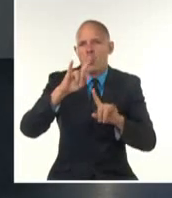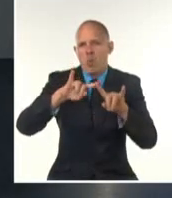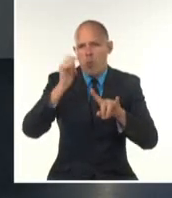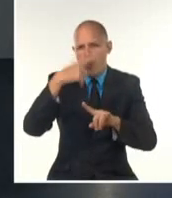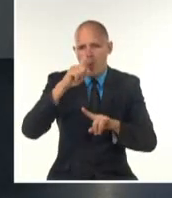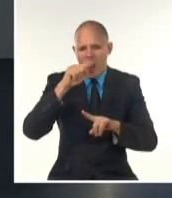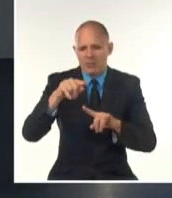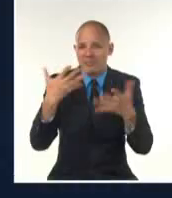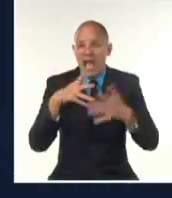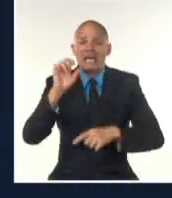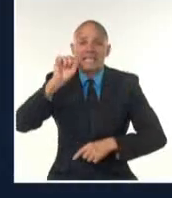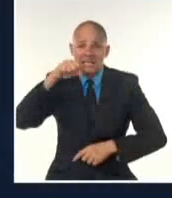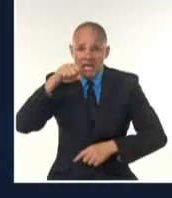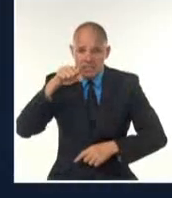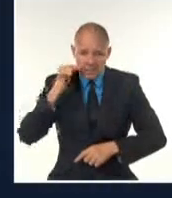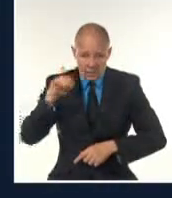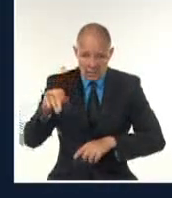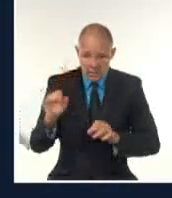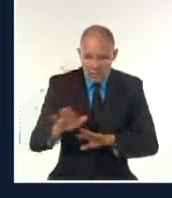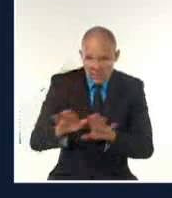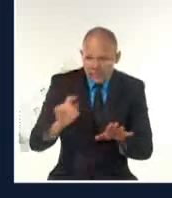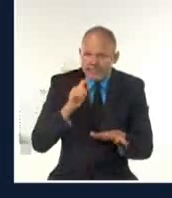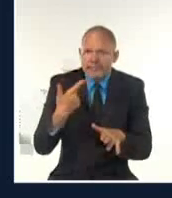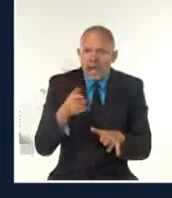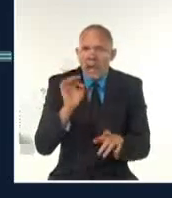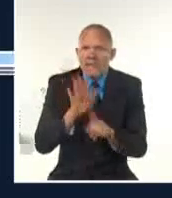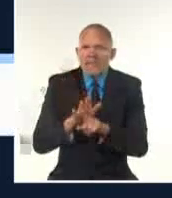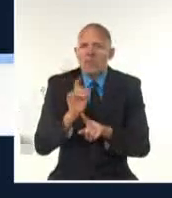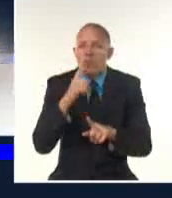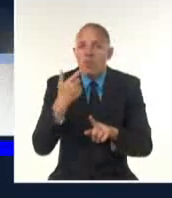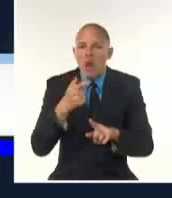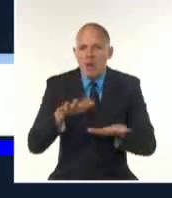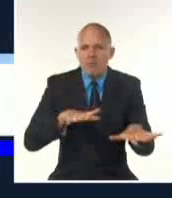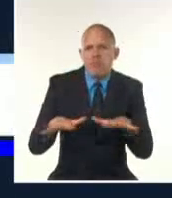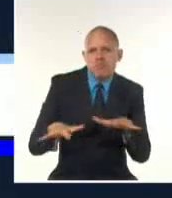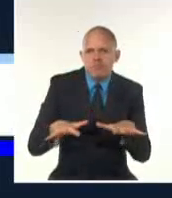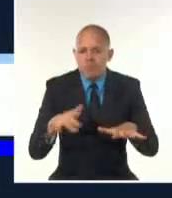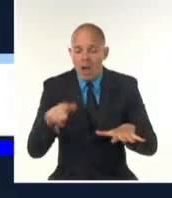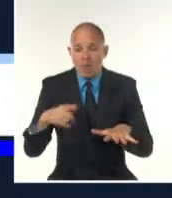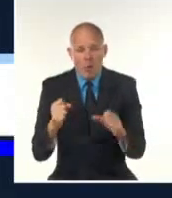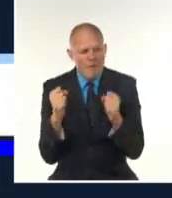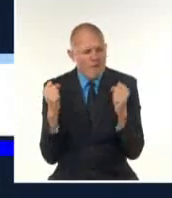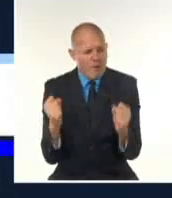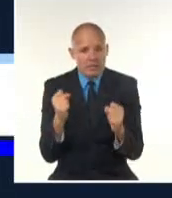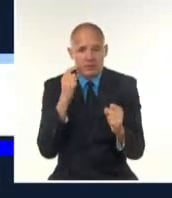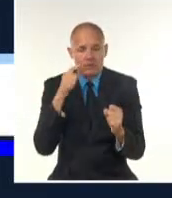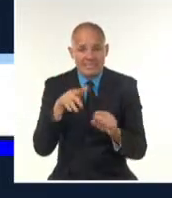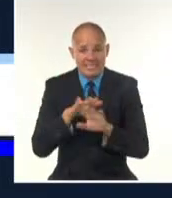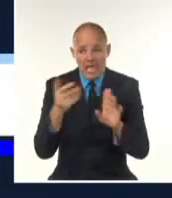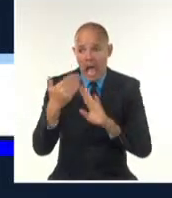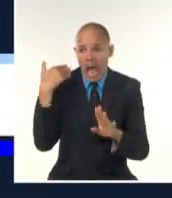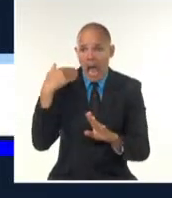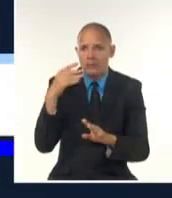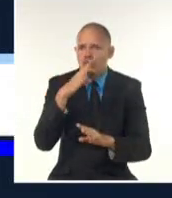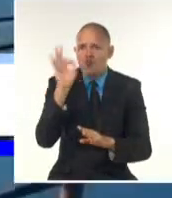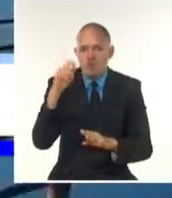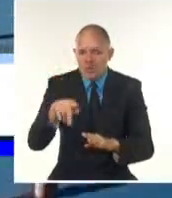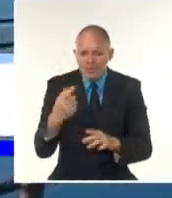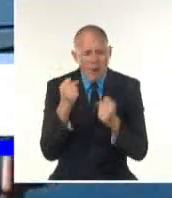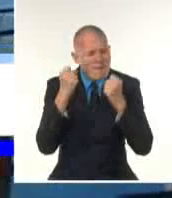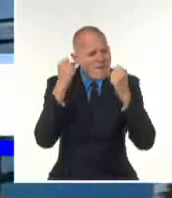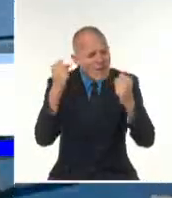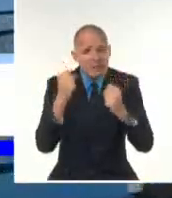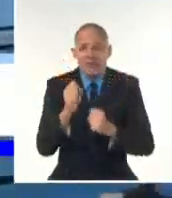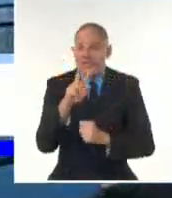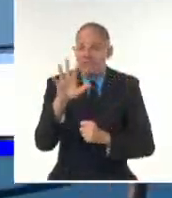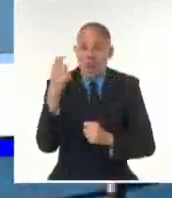821 heridos. La entidad indicó que luego del sismo de magnitud 7,4, el más potente registrado en Taiwán en los últimos 25